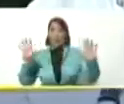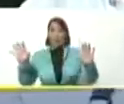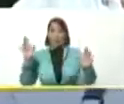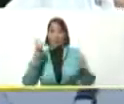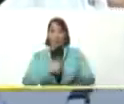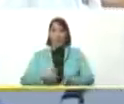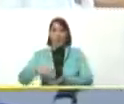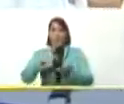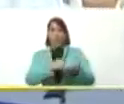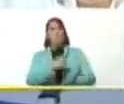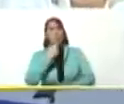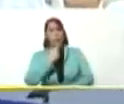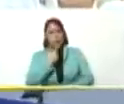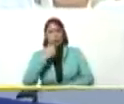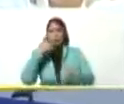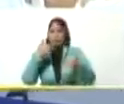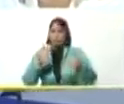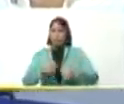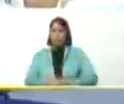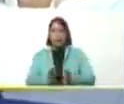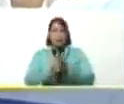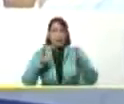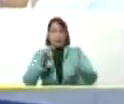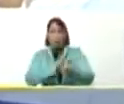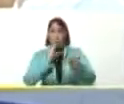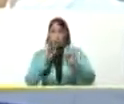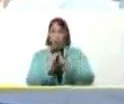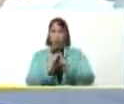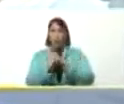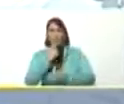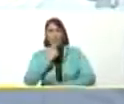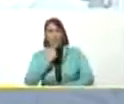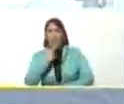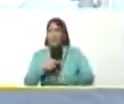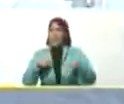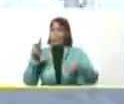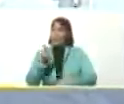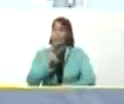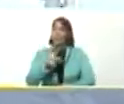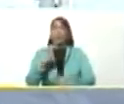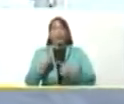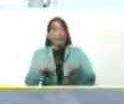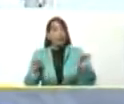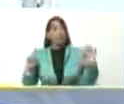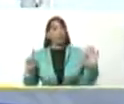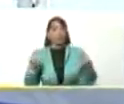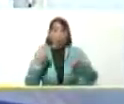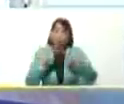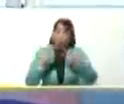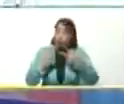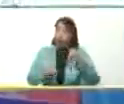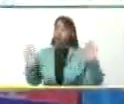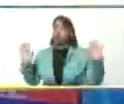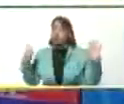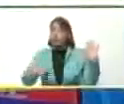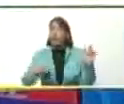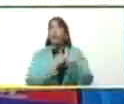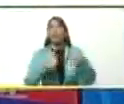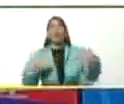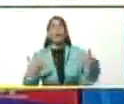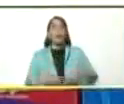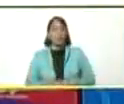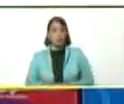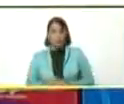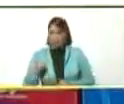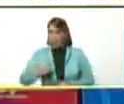muy hermosos. Muy hermosos, una gran cultura, una gran belleza. Pero Venezuela tiene su cosita. Venezuela tiene con qué.